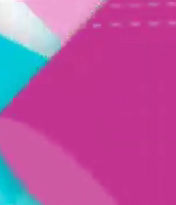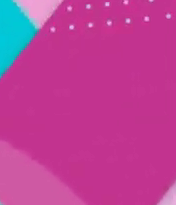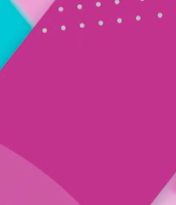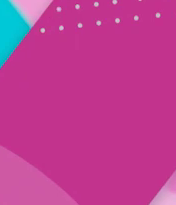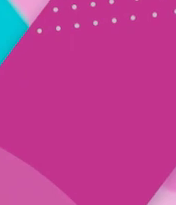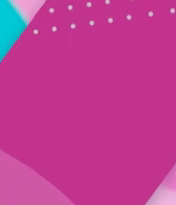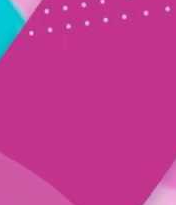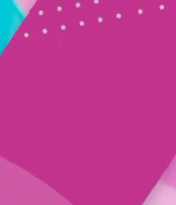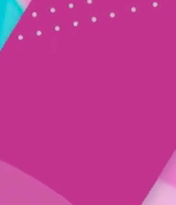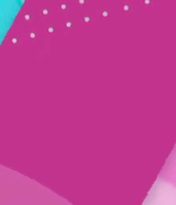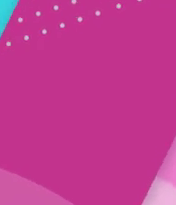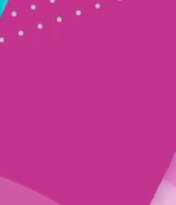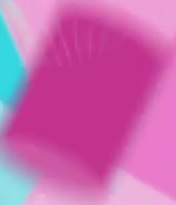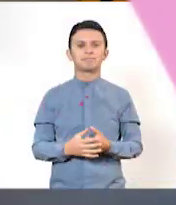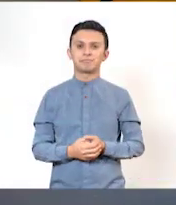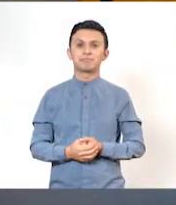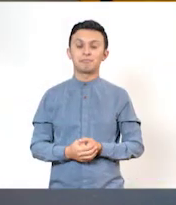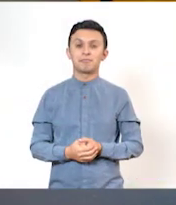divertido.